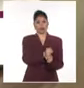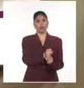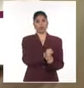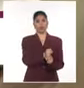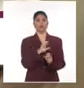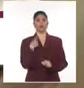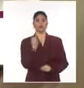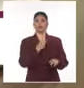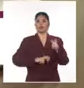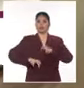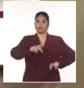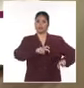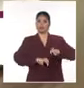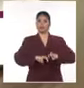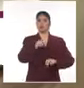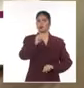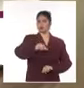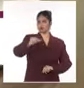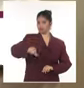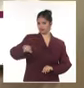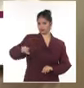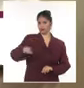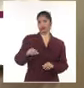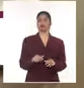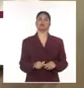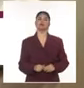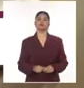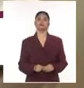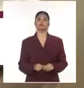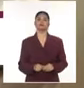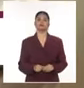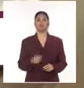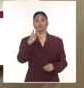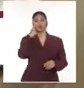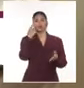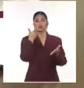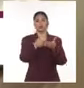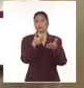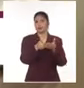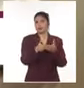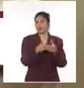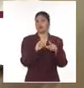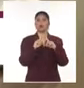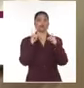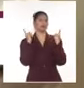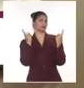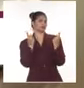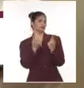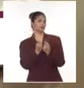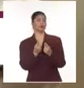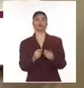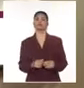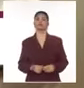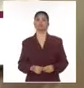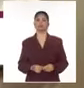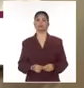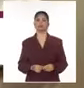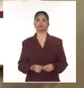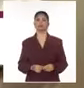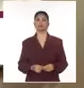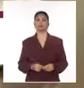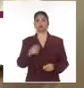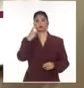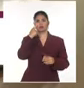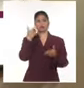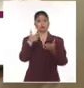laboral, llevemos las pruebas, los testigos, todo lo que lleva un caso, las pruebas que se aportan,